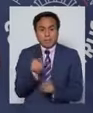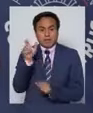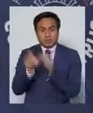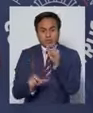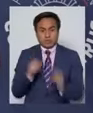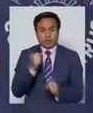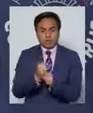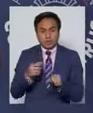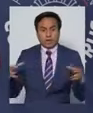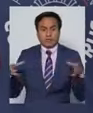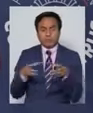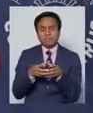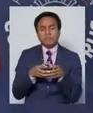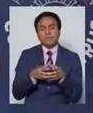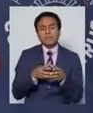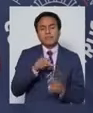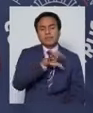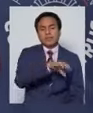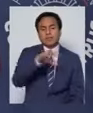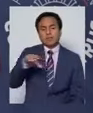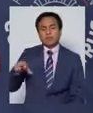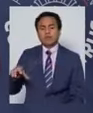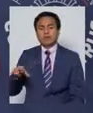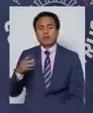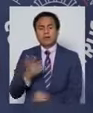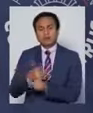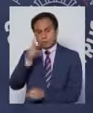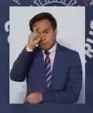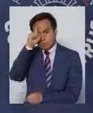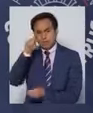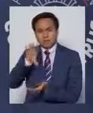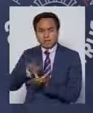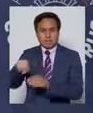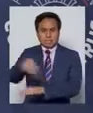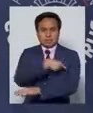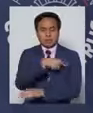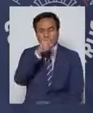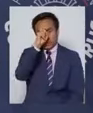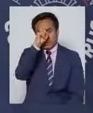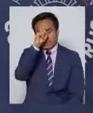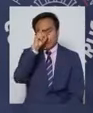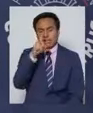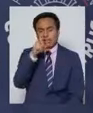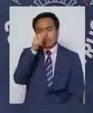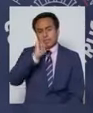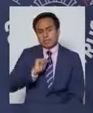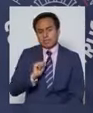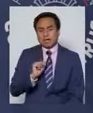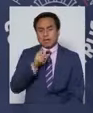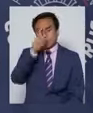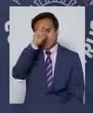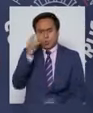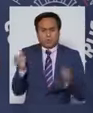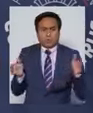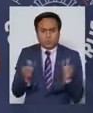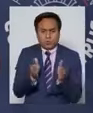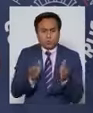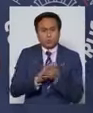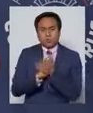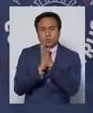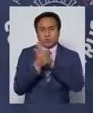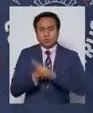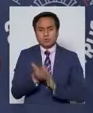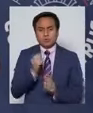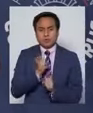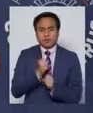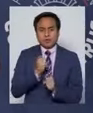están trabajando en cada uno de los establecimientos de salud del país, sean hospitales, sean clínicas, sean consultorios. Todos